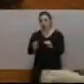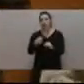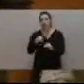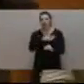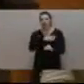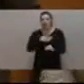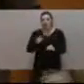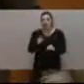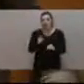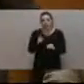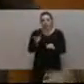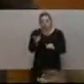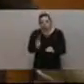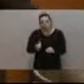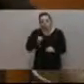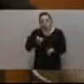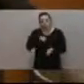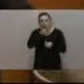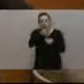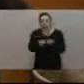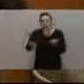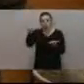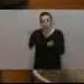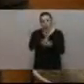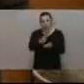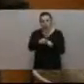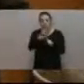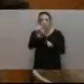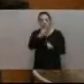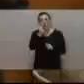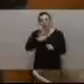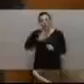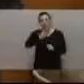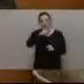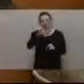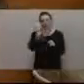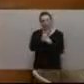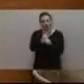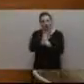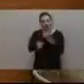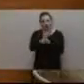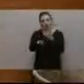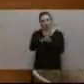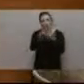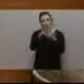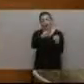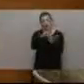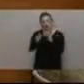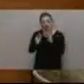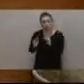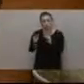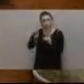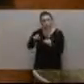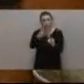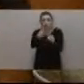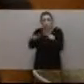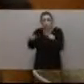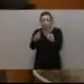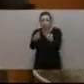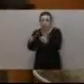dejar pasar la oportunidad de reiterar nuestro compromiso de seguir trabajando por atender sus carencias y necesidades, que son